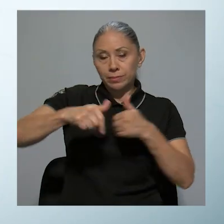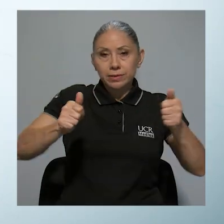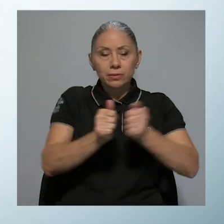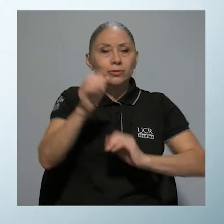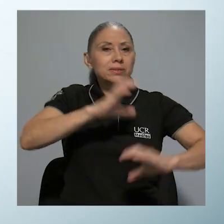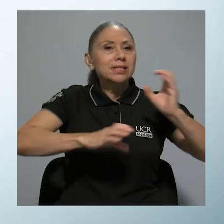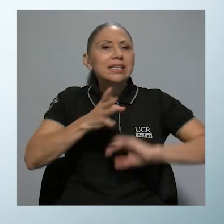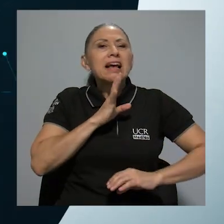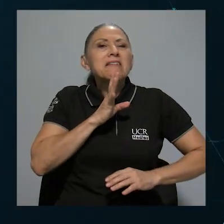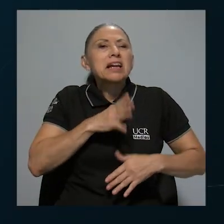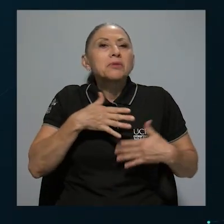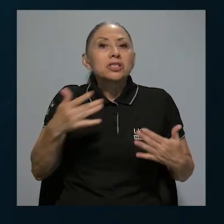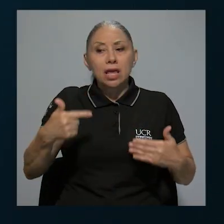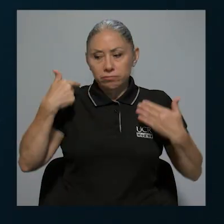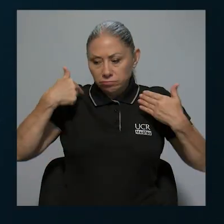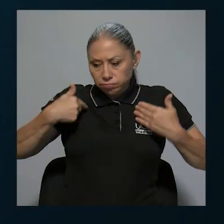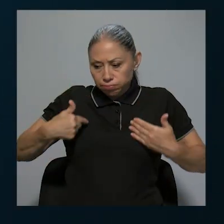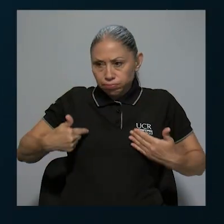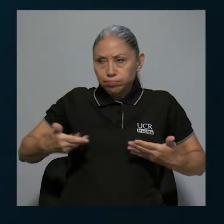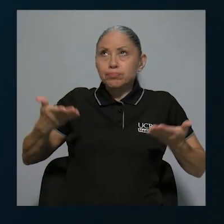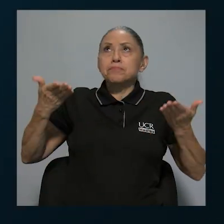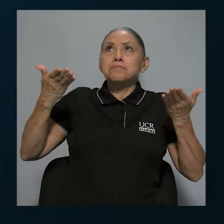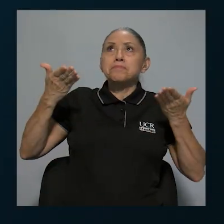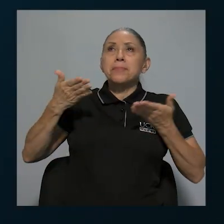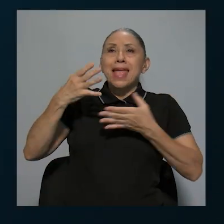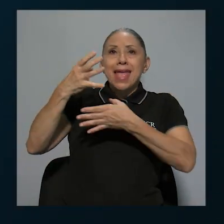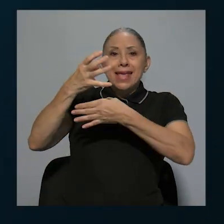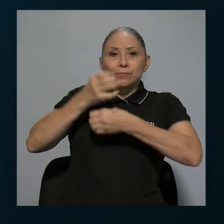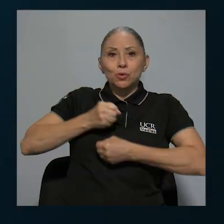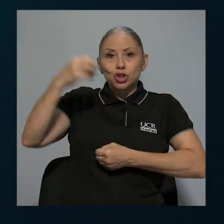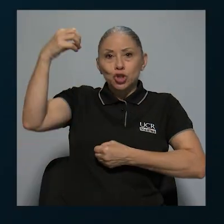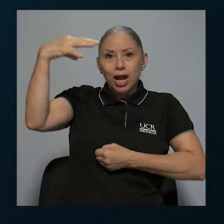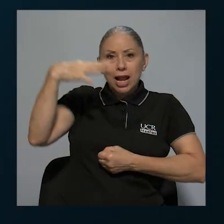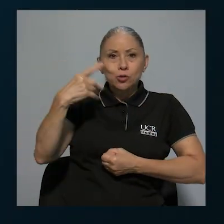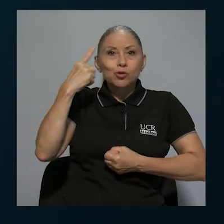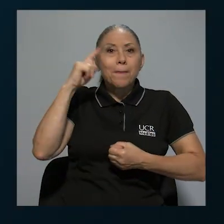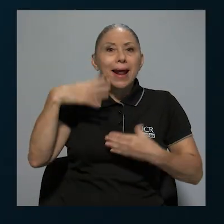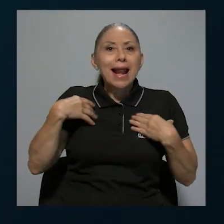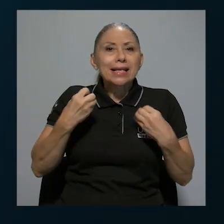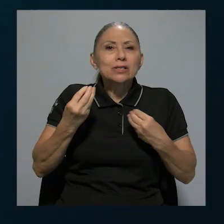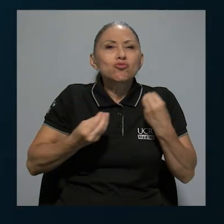Hoy en Conciencia hablaremos sobre la exposición a la luz en la salud.